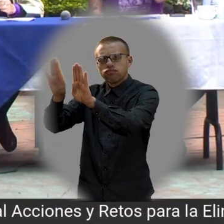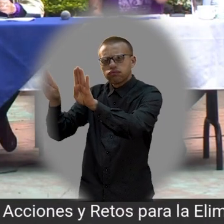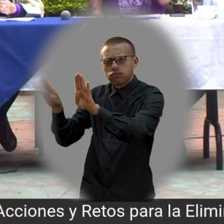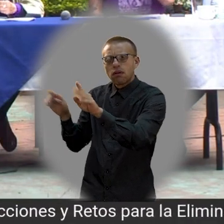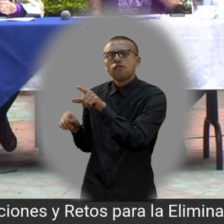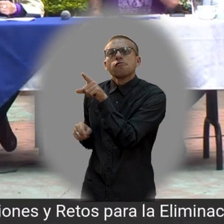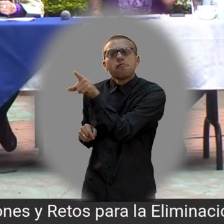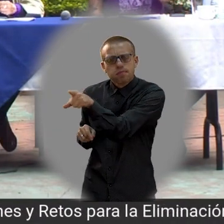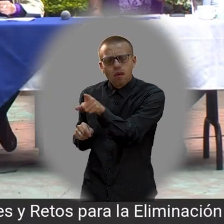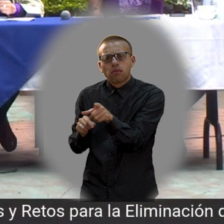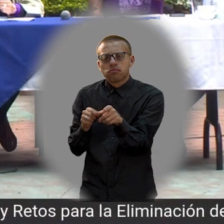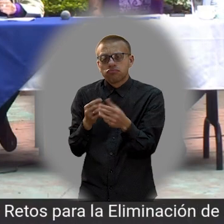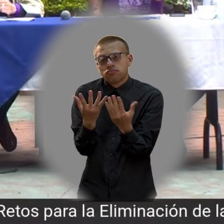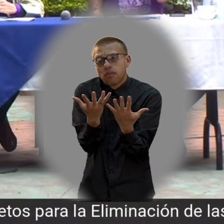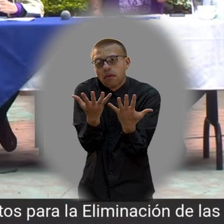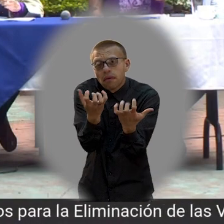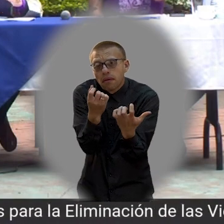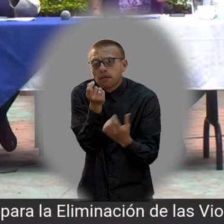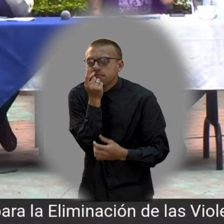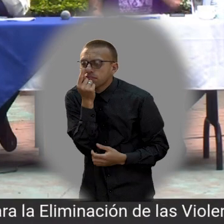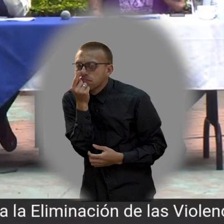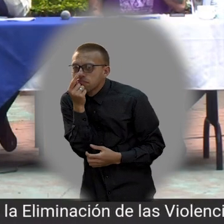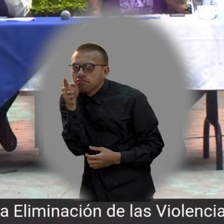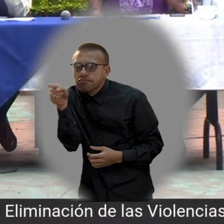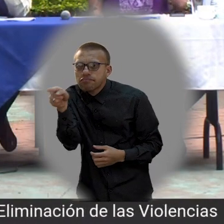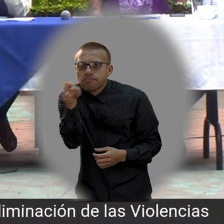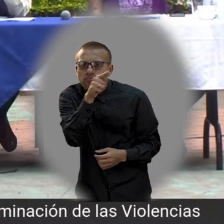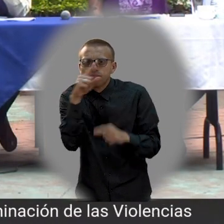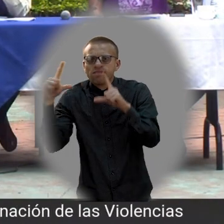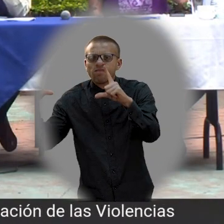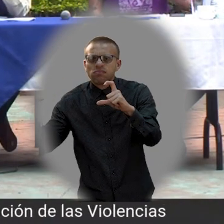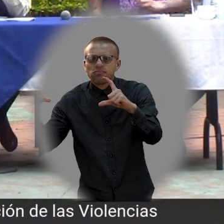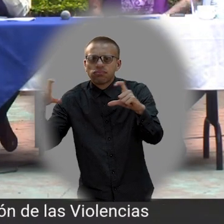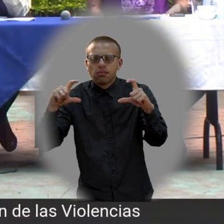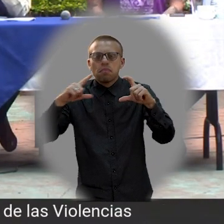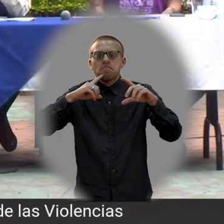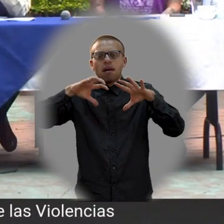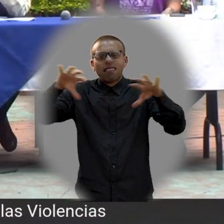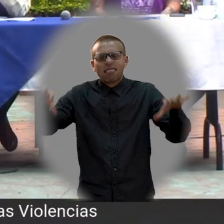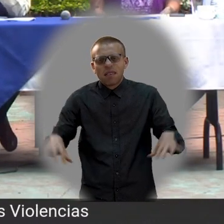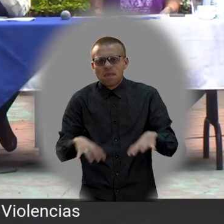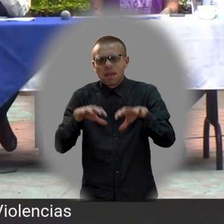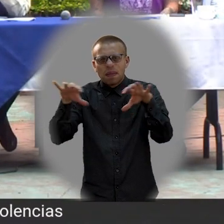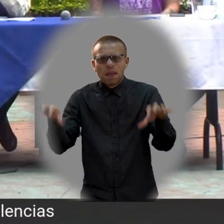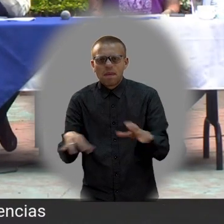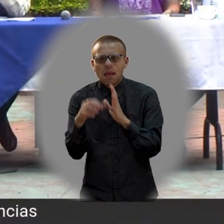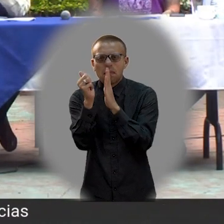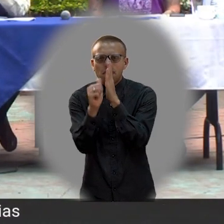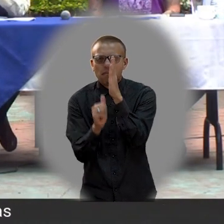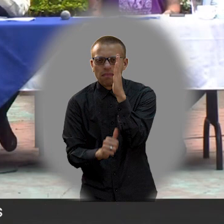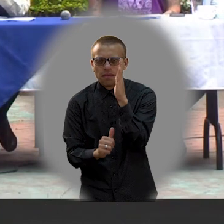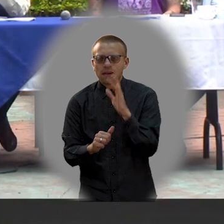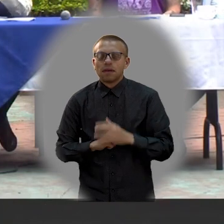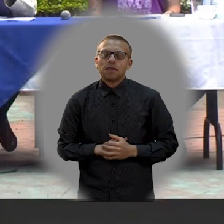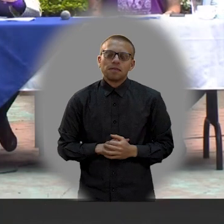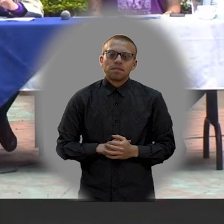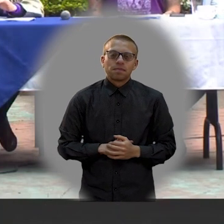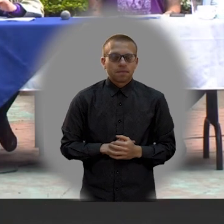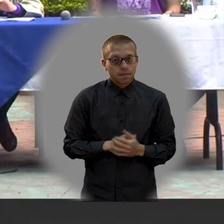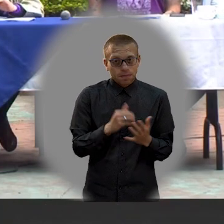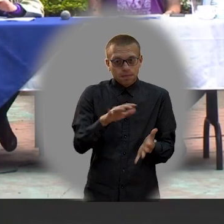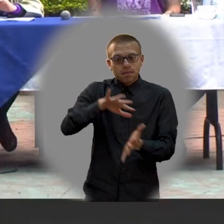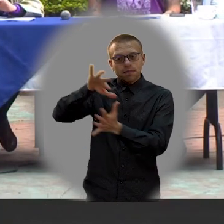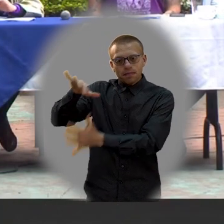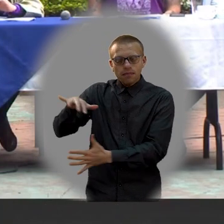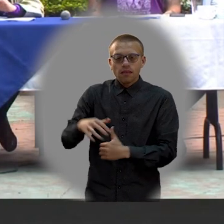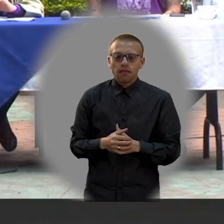esta exposición y pues también participar de las actividades que se tienen programadas. Hoy se están conmemorando 3 años también de la muerte